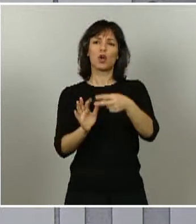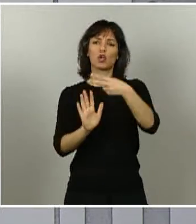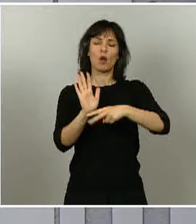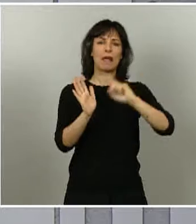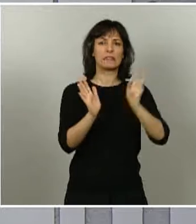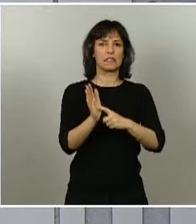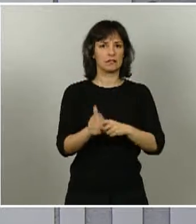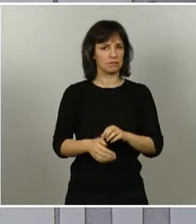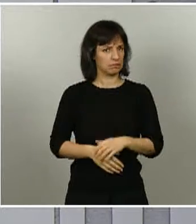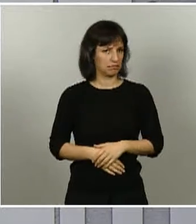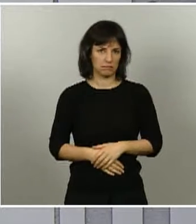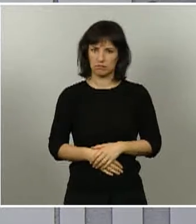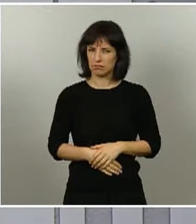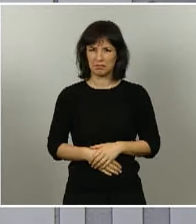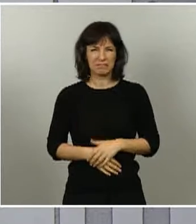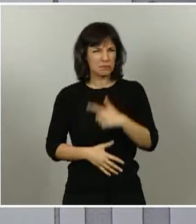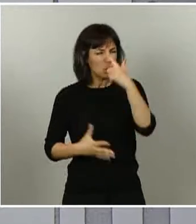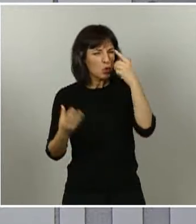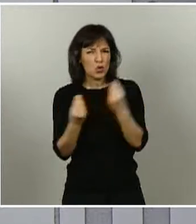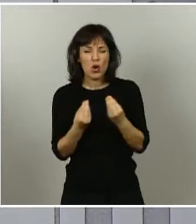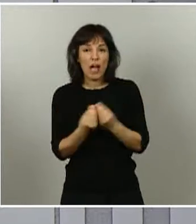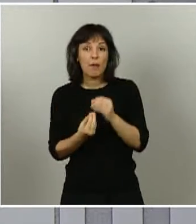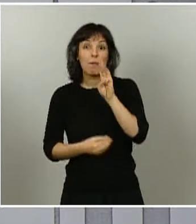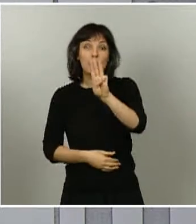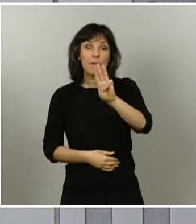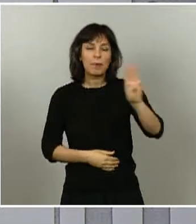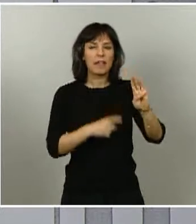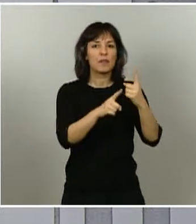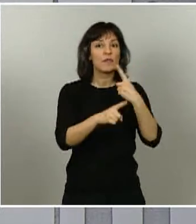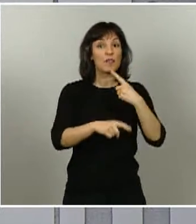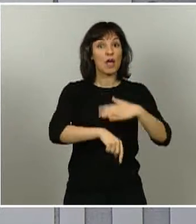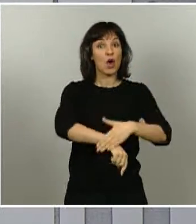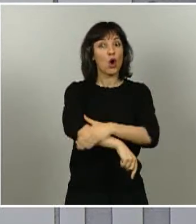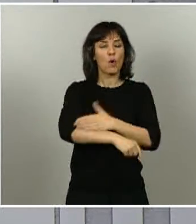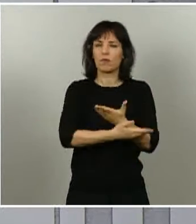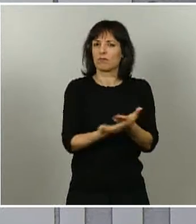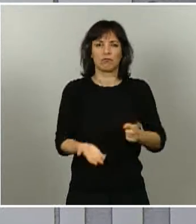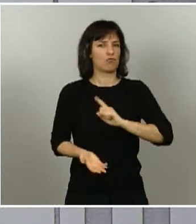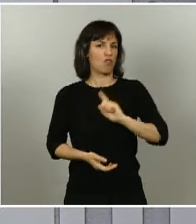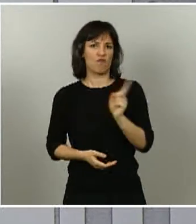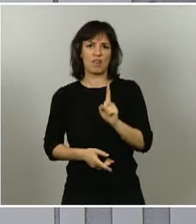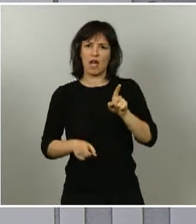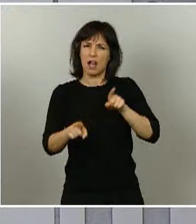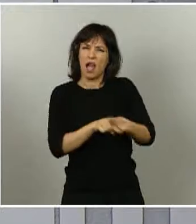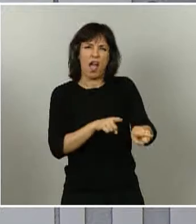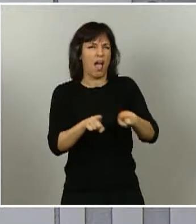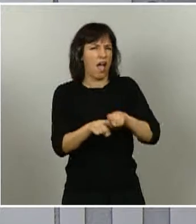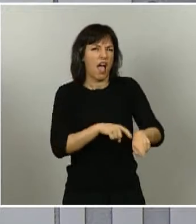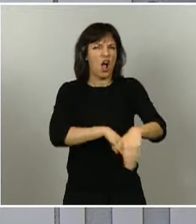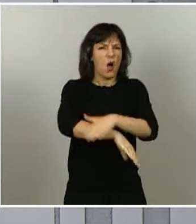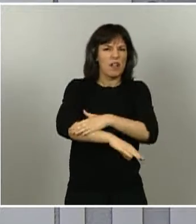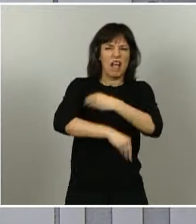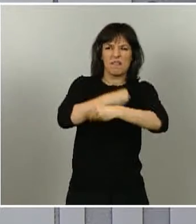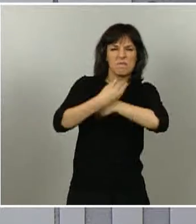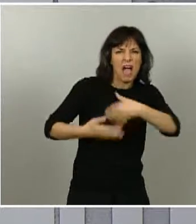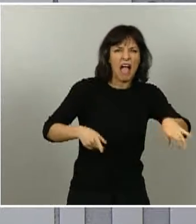Popular diga que él, que no confía en este Gobierno, permanentemente está criticando la acción de este Gobierno, está intentando desgastar